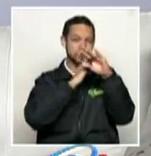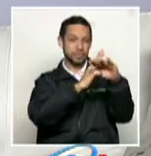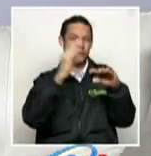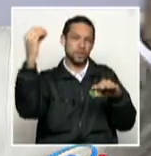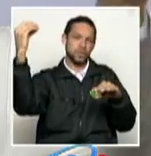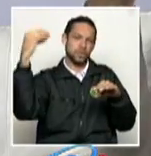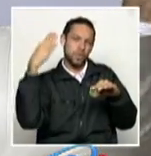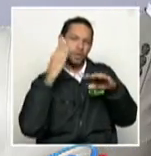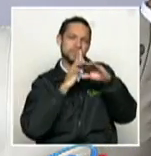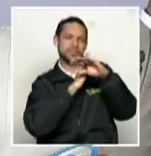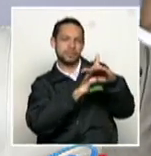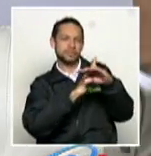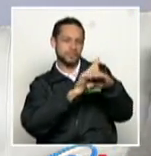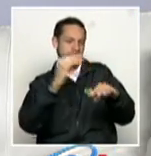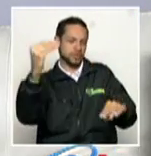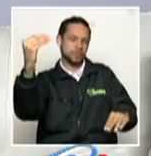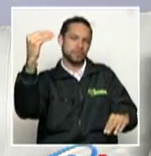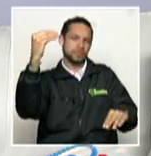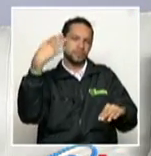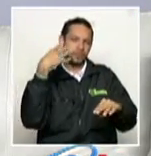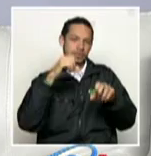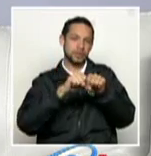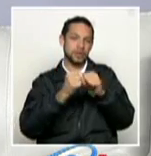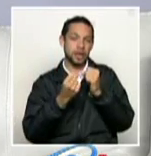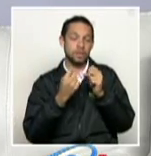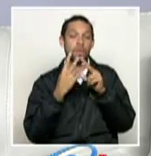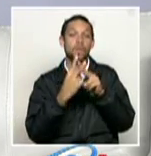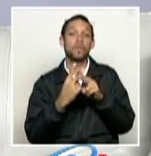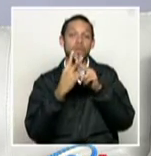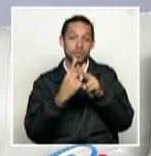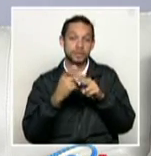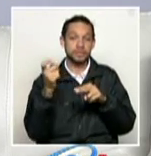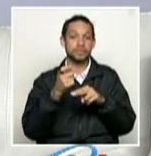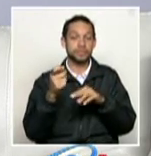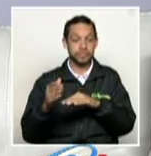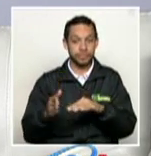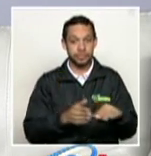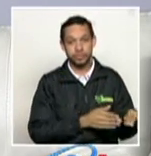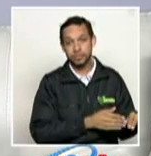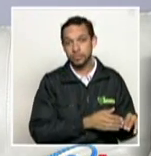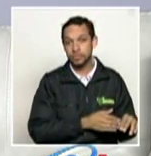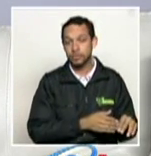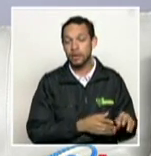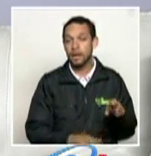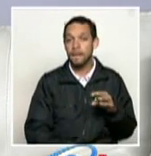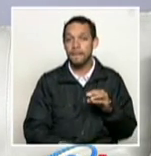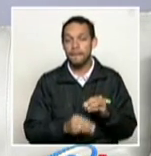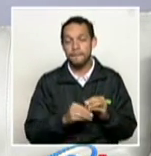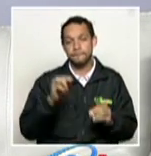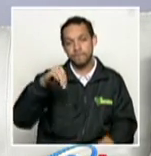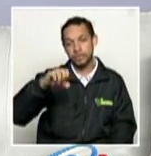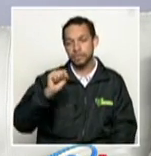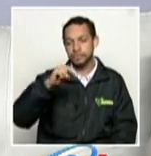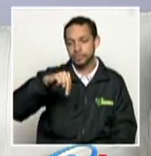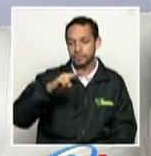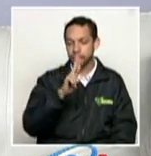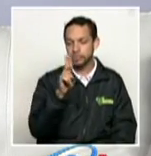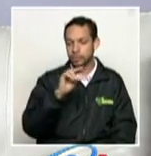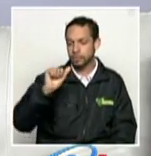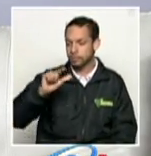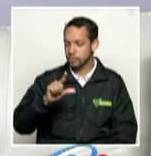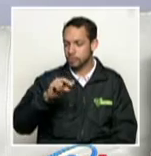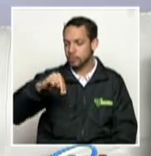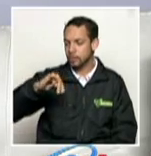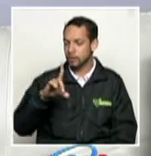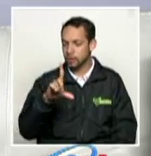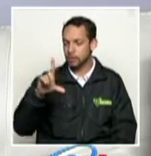para que no les caiga esos rayos y les acabe de afectar esa parte del ojo. ¿Le parece? La manzanilla. Sí, la manzanilla es muy buena